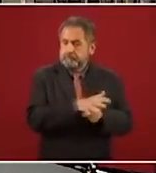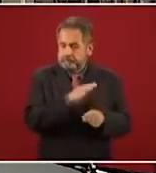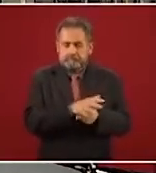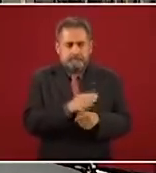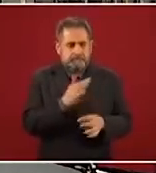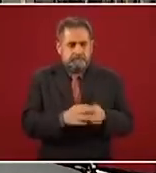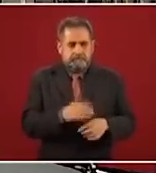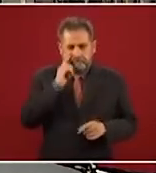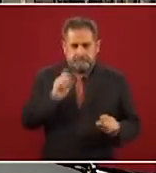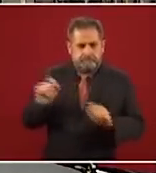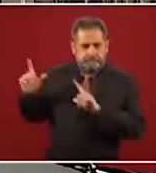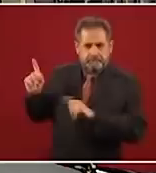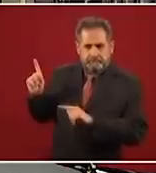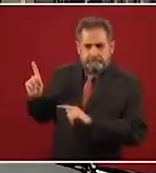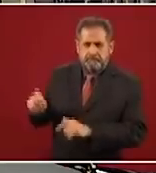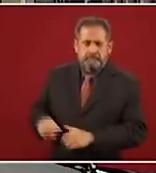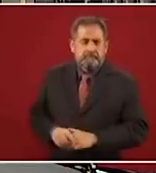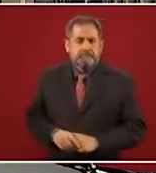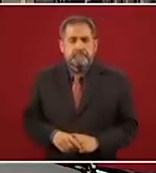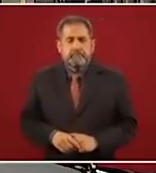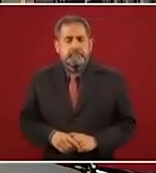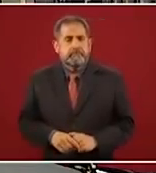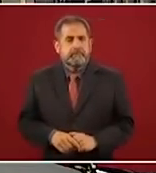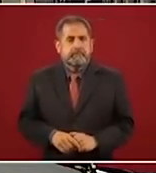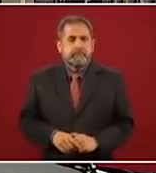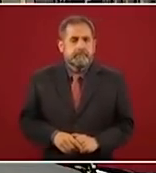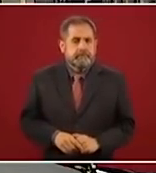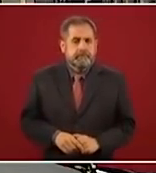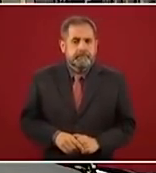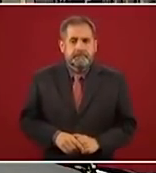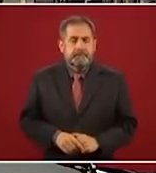plano, el mapa.